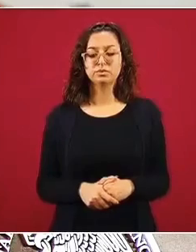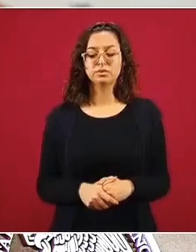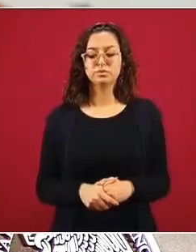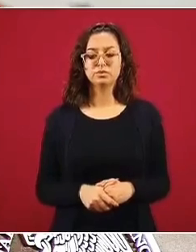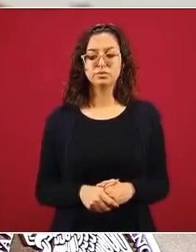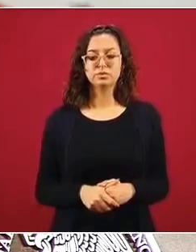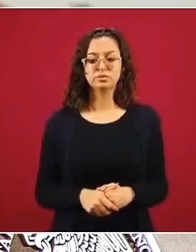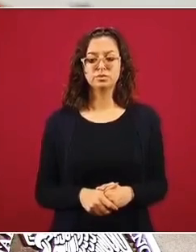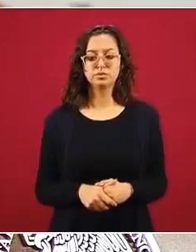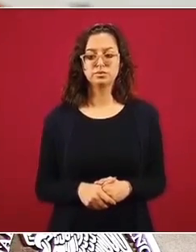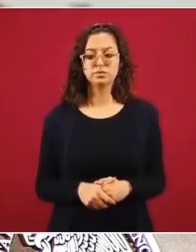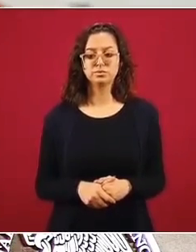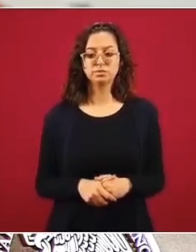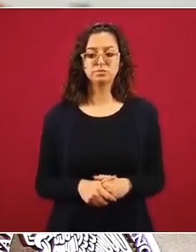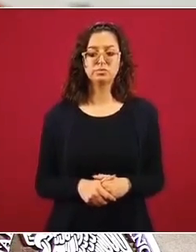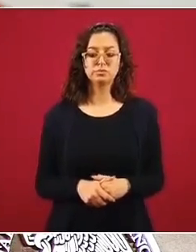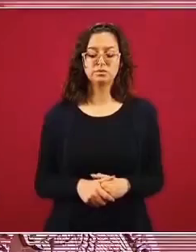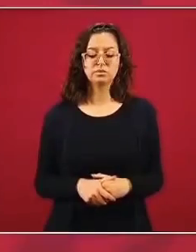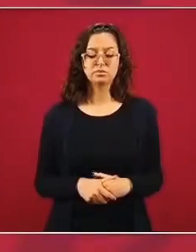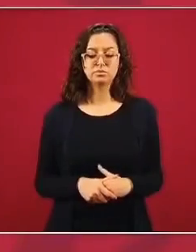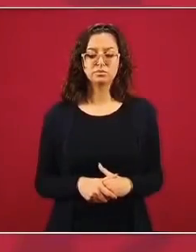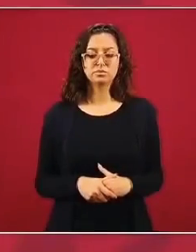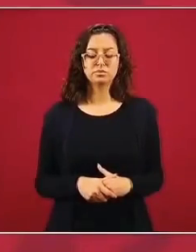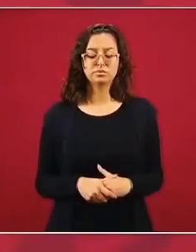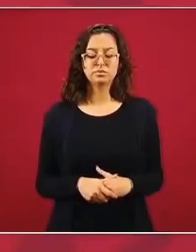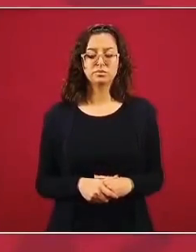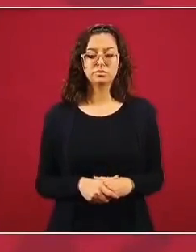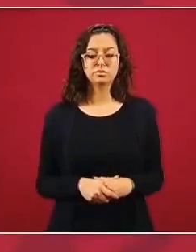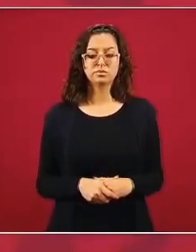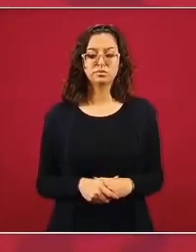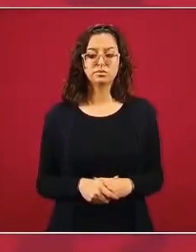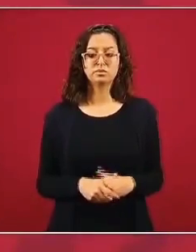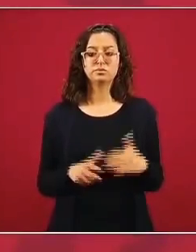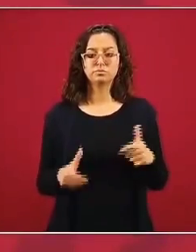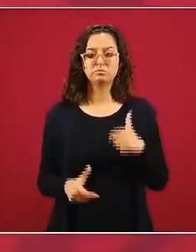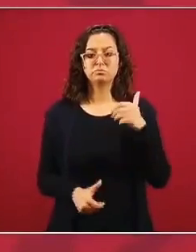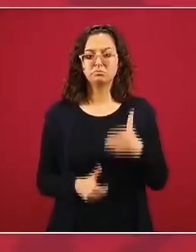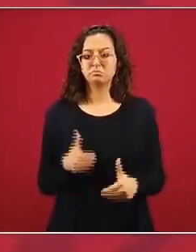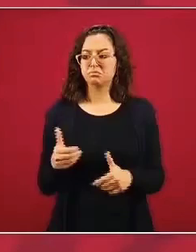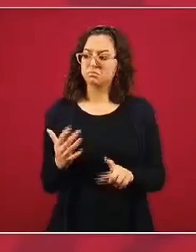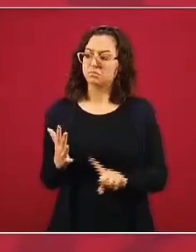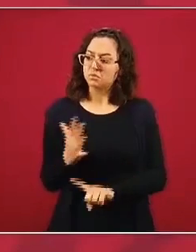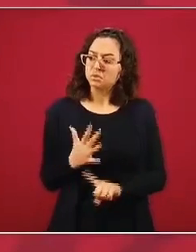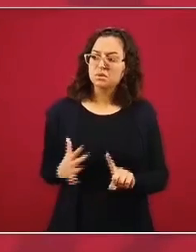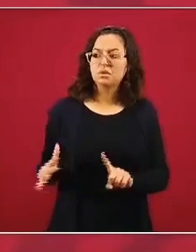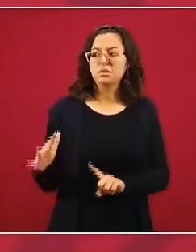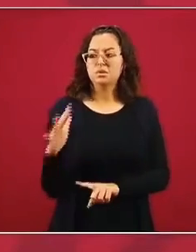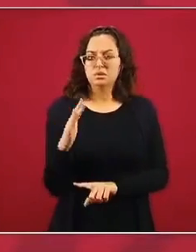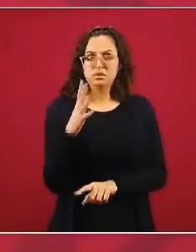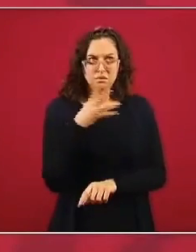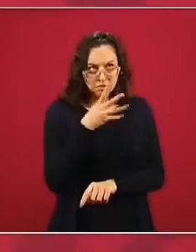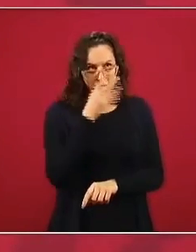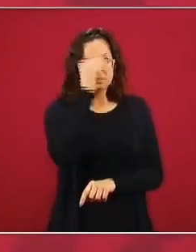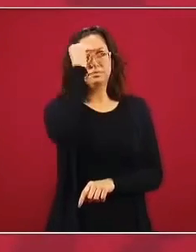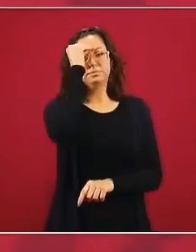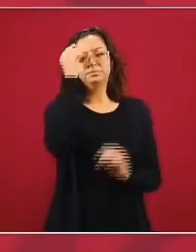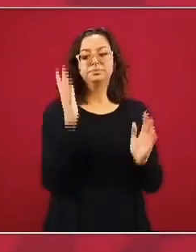Entonces, ya son condiciones distintas. Tenemos